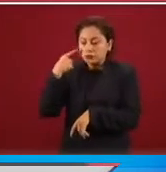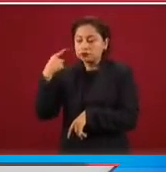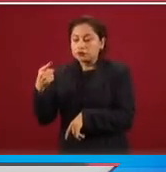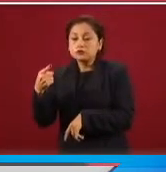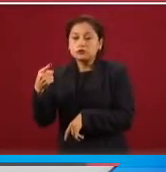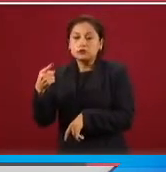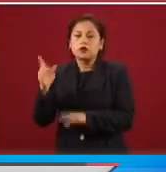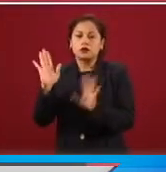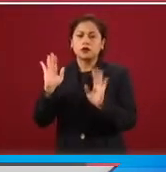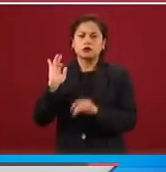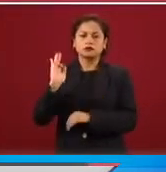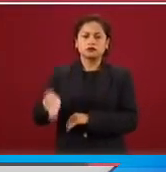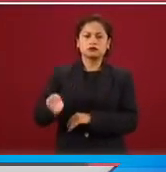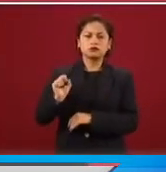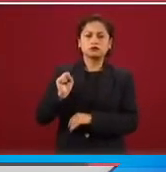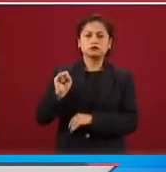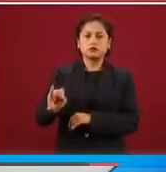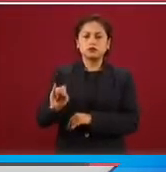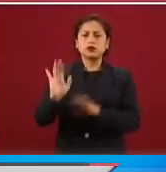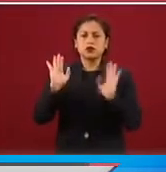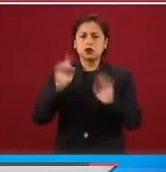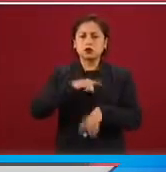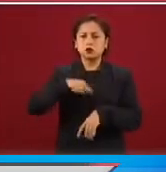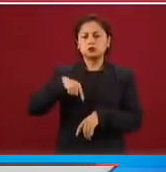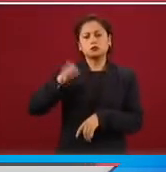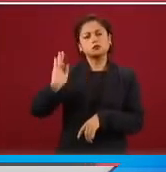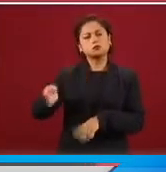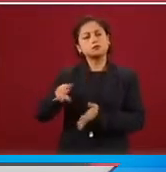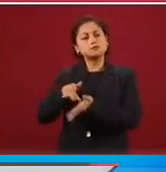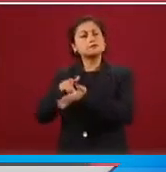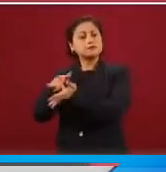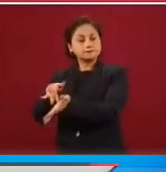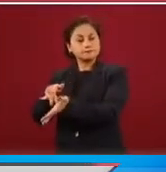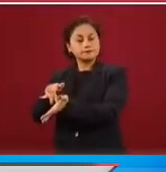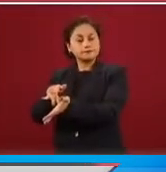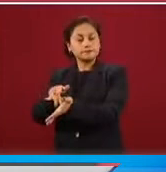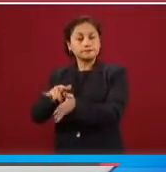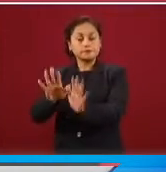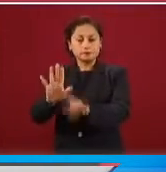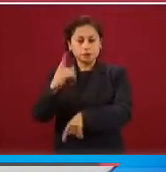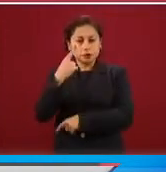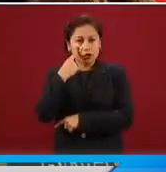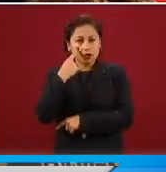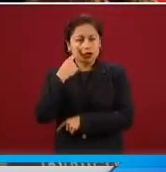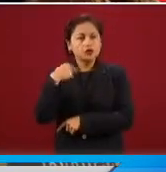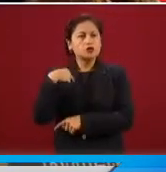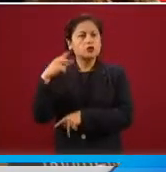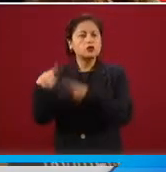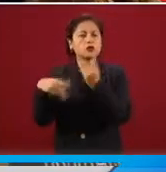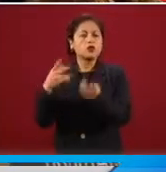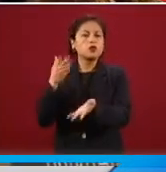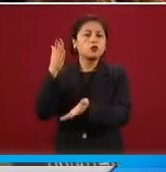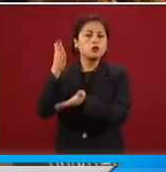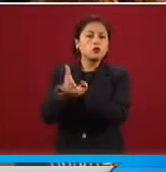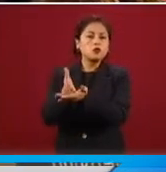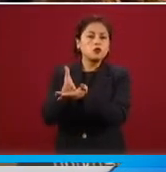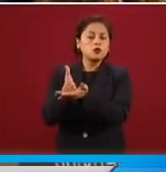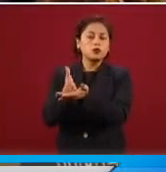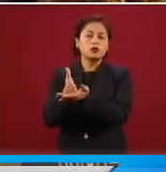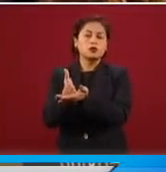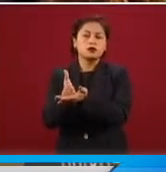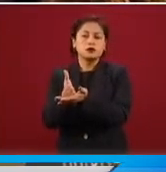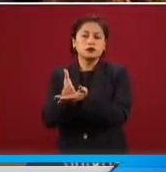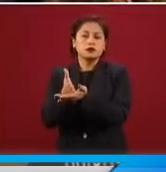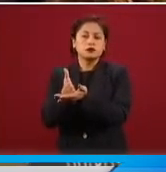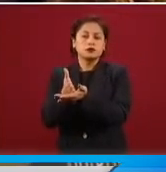con Genaro García Luna como titular de la Secretaría de Seguridad Pública en el sexenio de Calderón. Las organizaciones afines con el conservadurismo